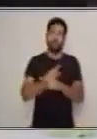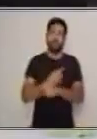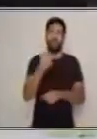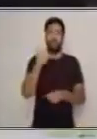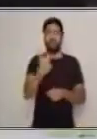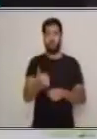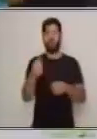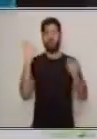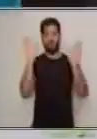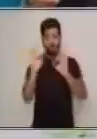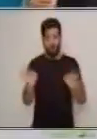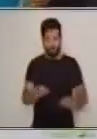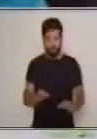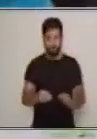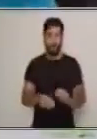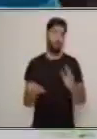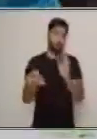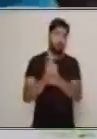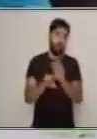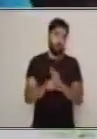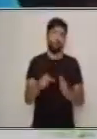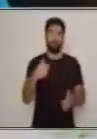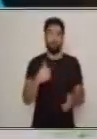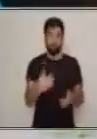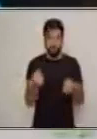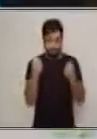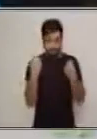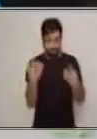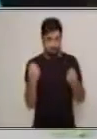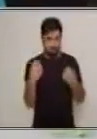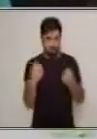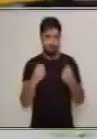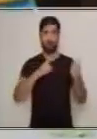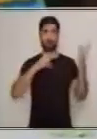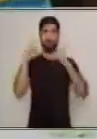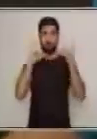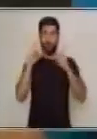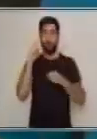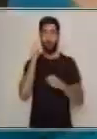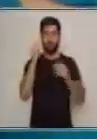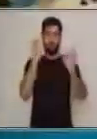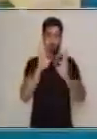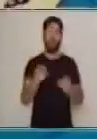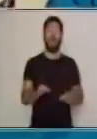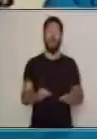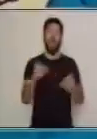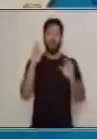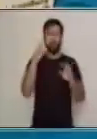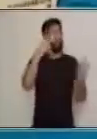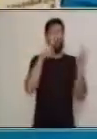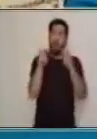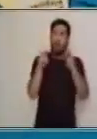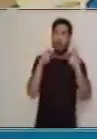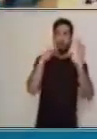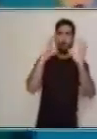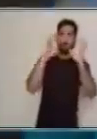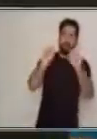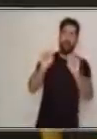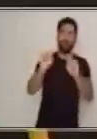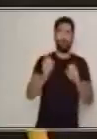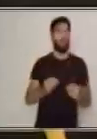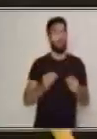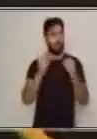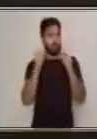qué? Si utilizamos la voz de una buena manera, vamos a poder captar la atención y